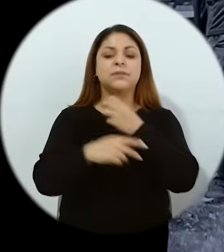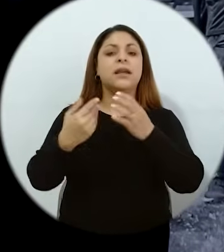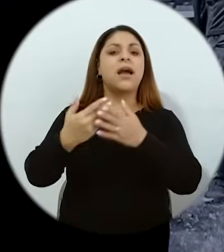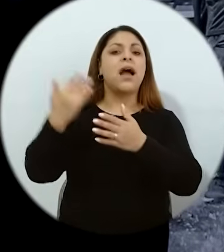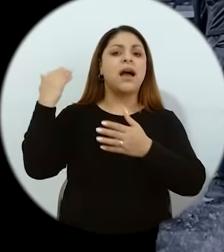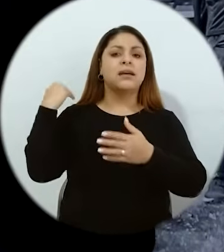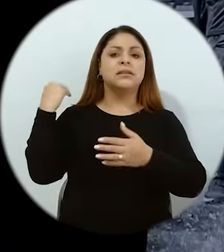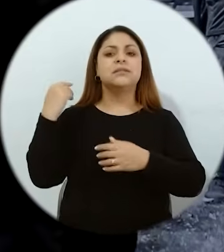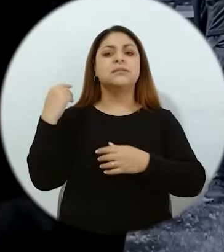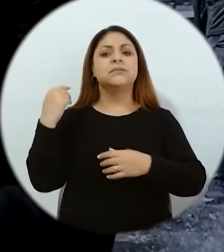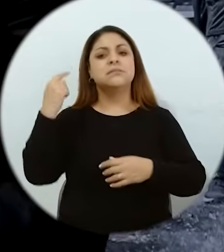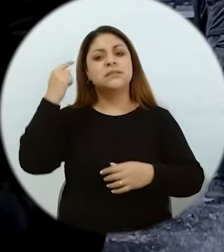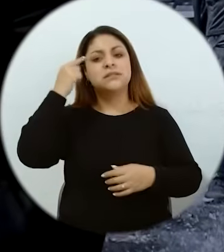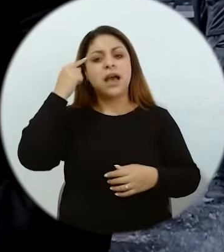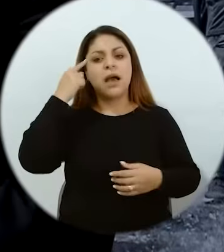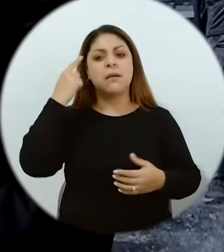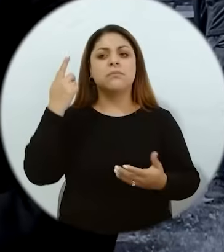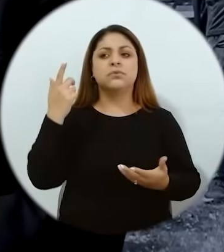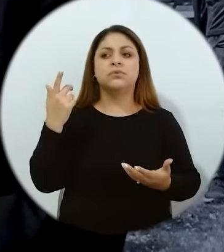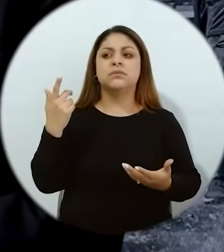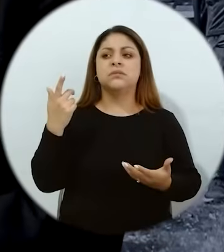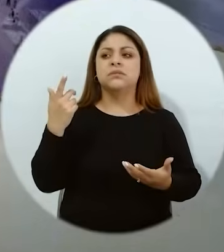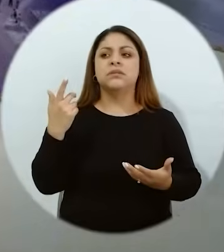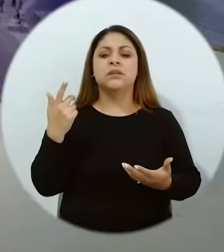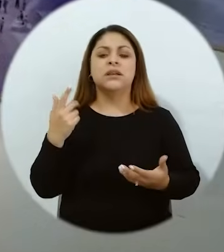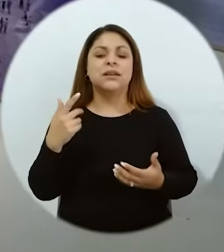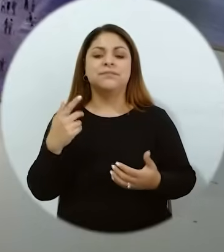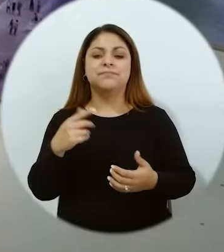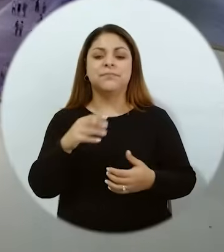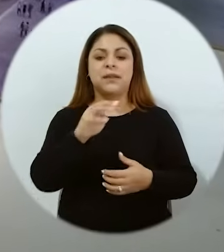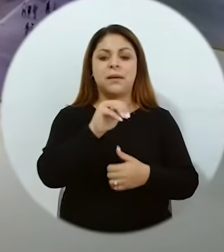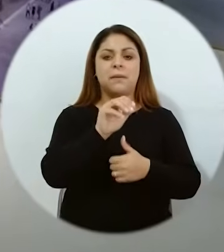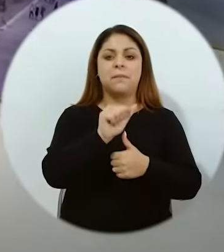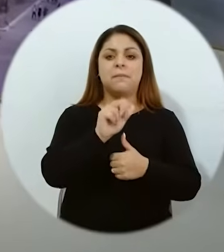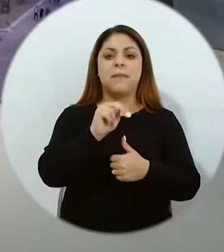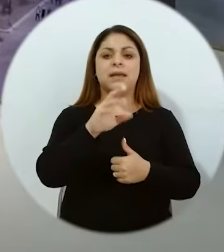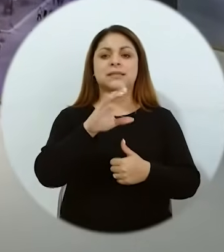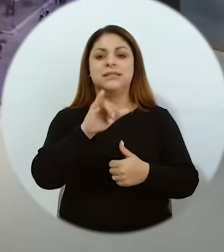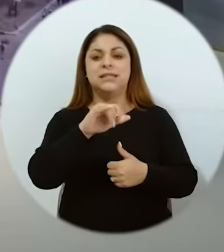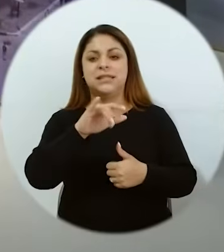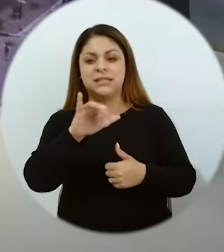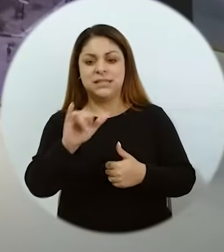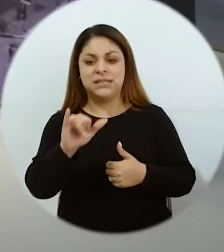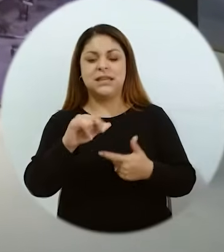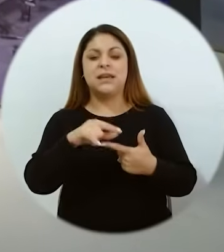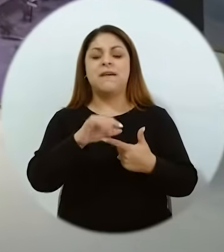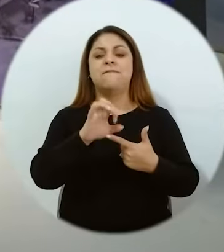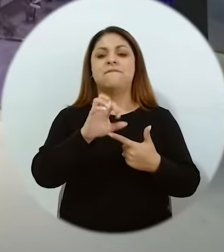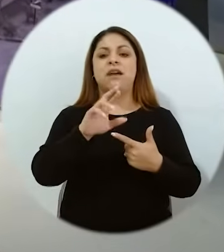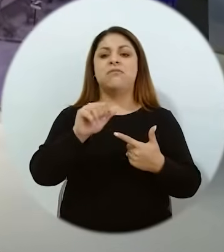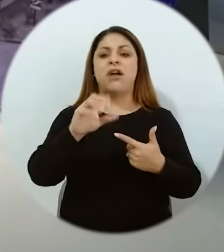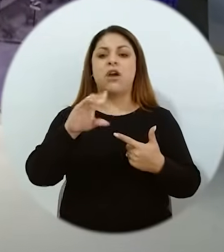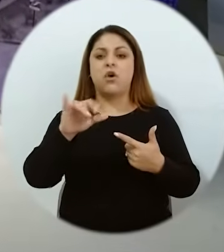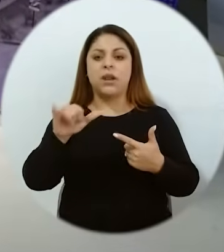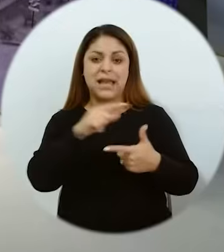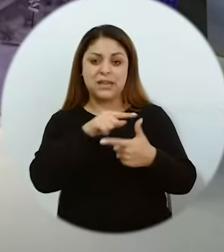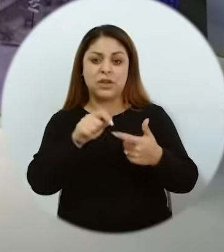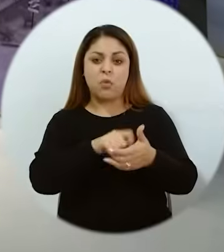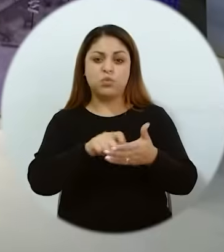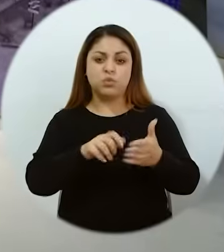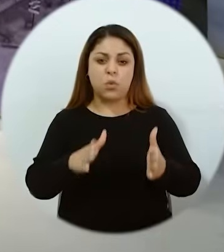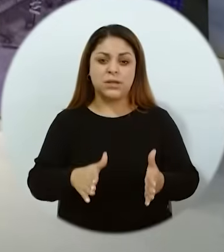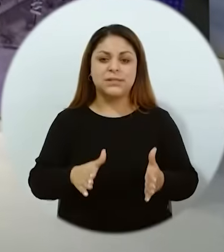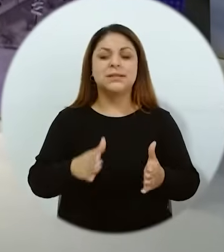país. Antes pensábamos en Mancini, en Ferrajoli, en todos esos autores para ver cómo hacemos que